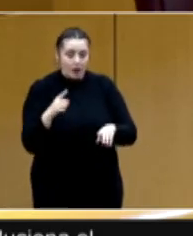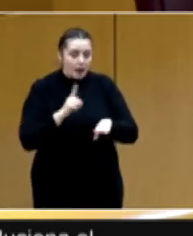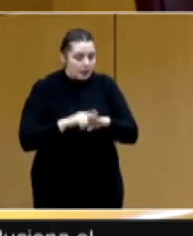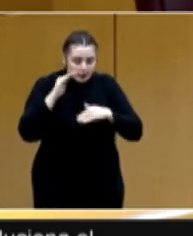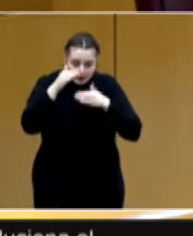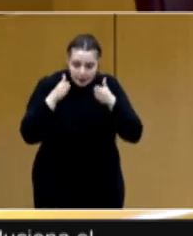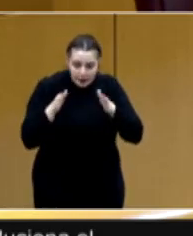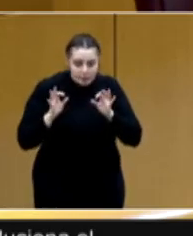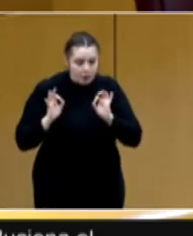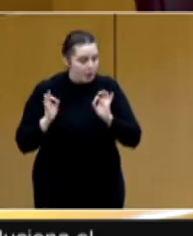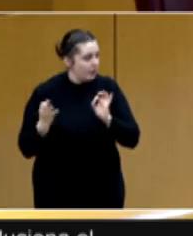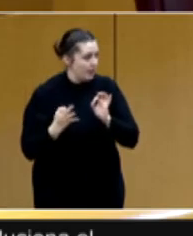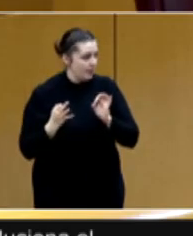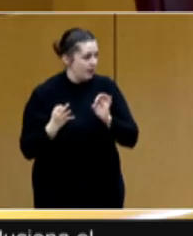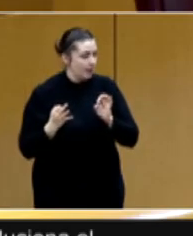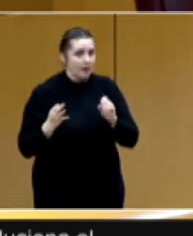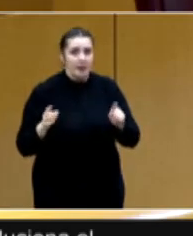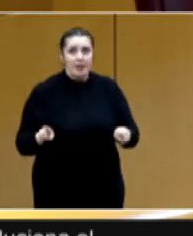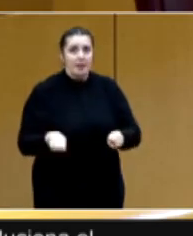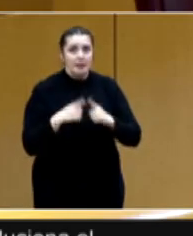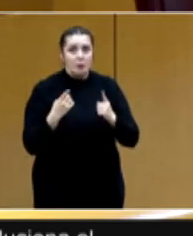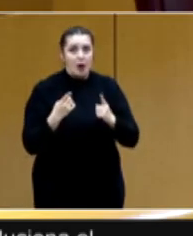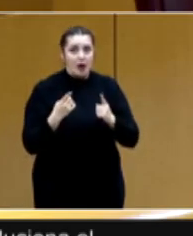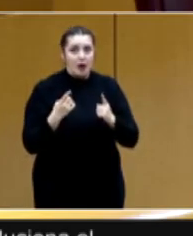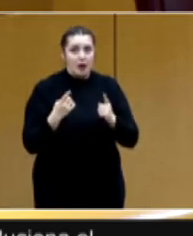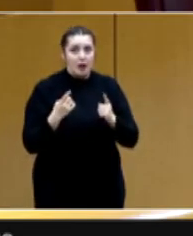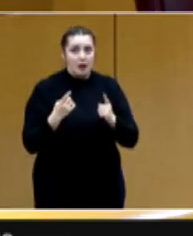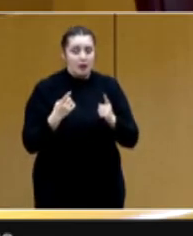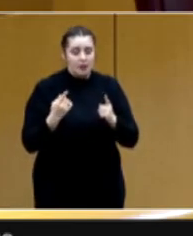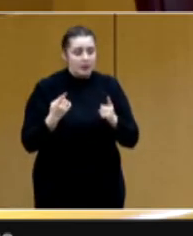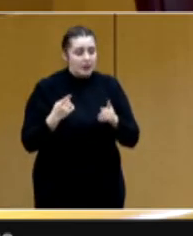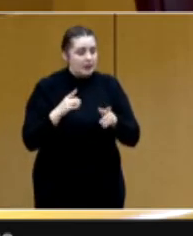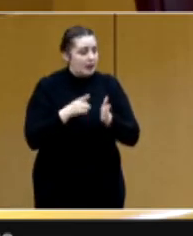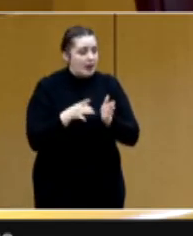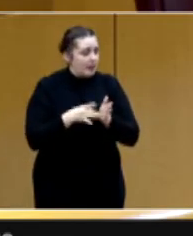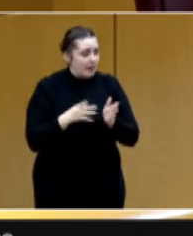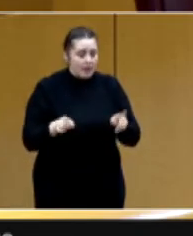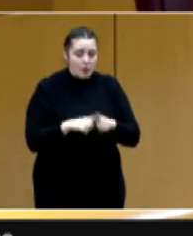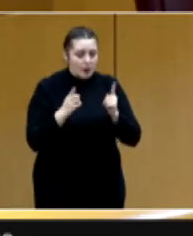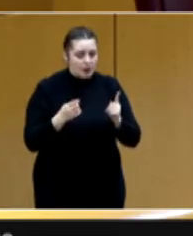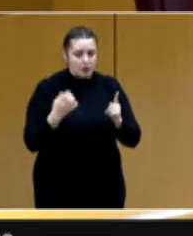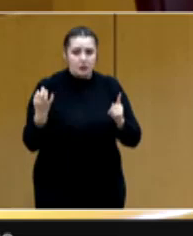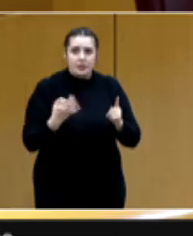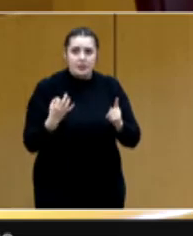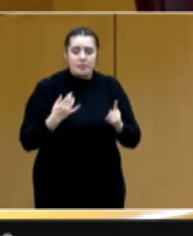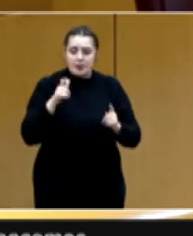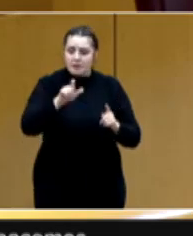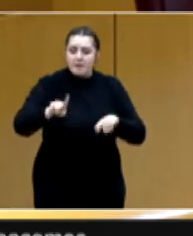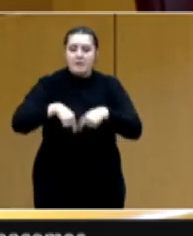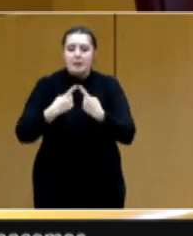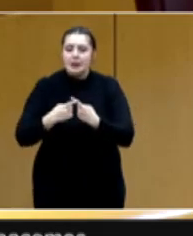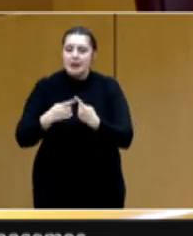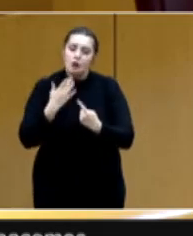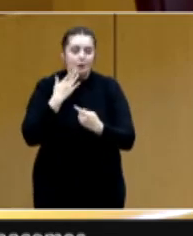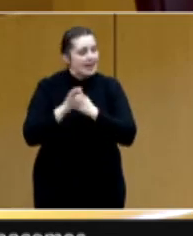a hacer mal mal por mucha ley buena que tengamos hay que dedicar tiempo siempre pongo deberes a las familias se